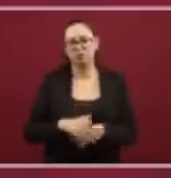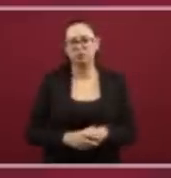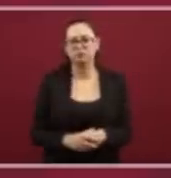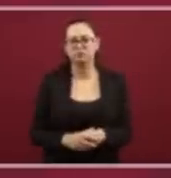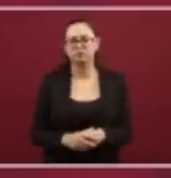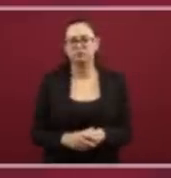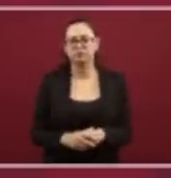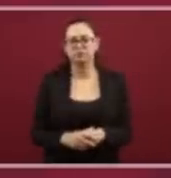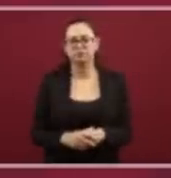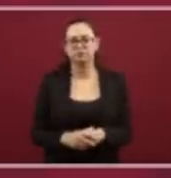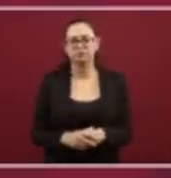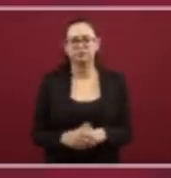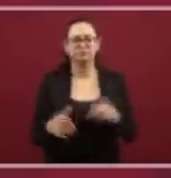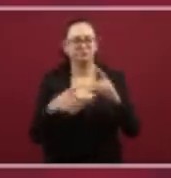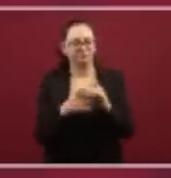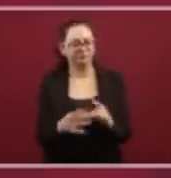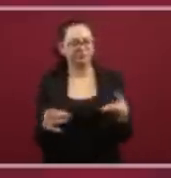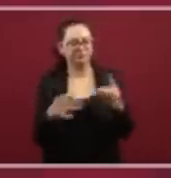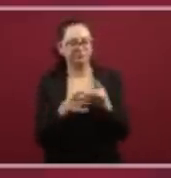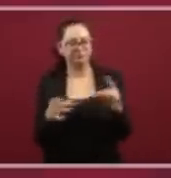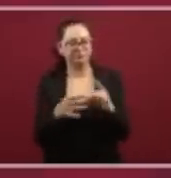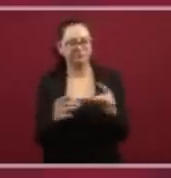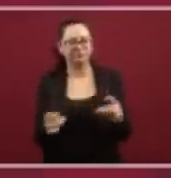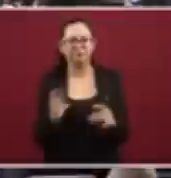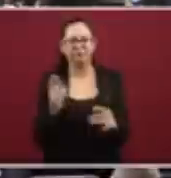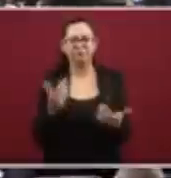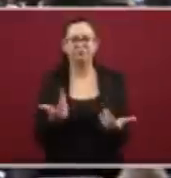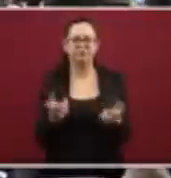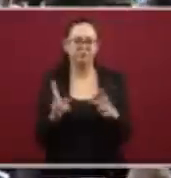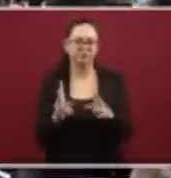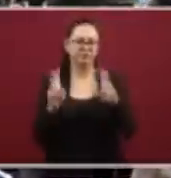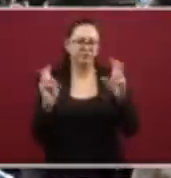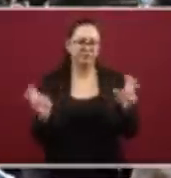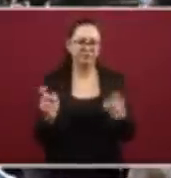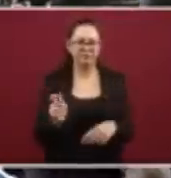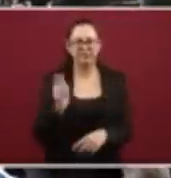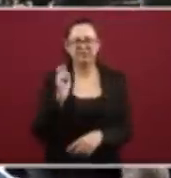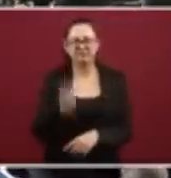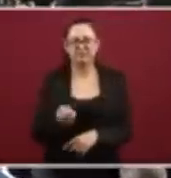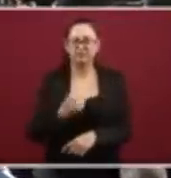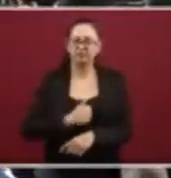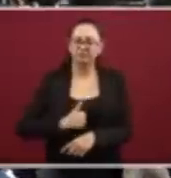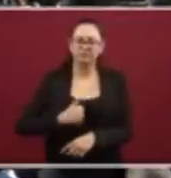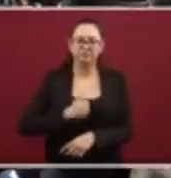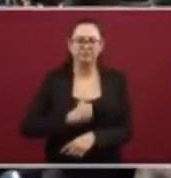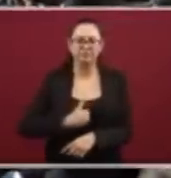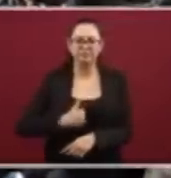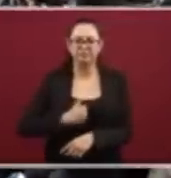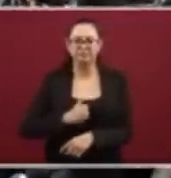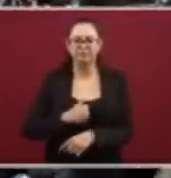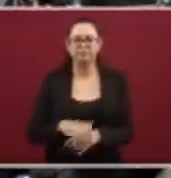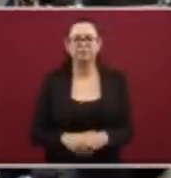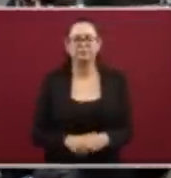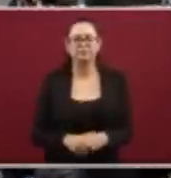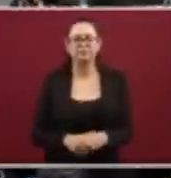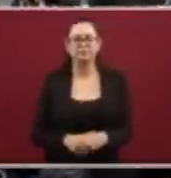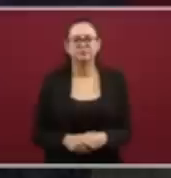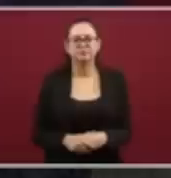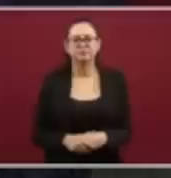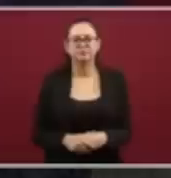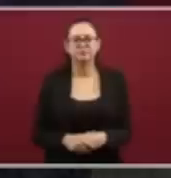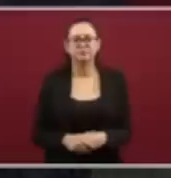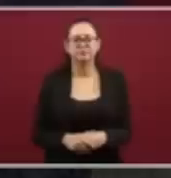nos expongan sobre estos lamentables hechos y que